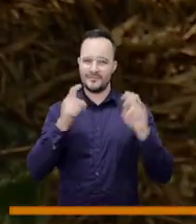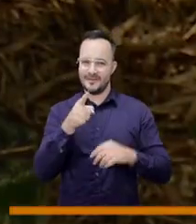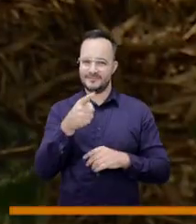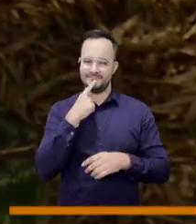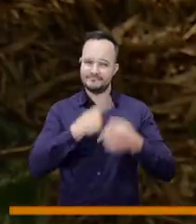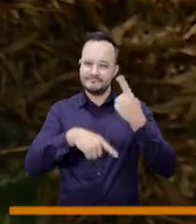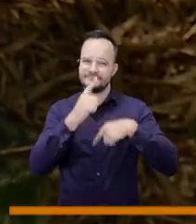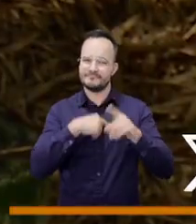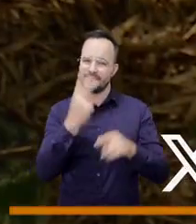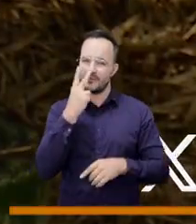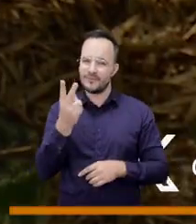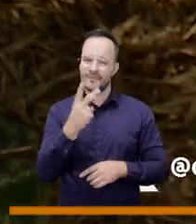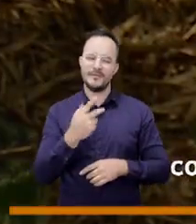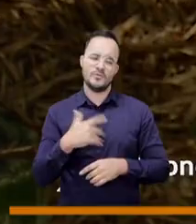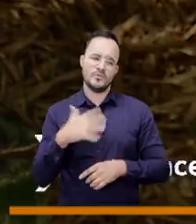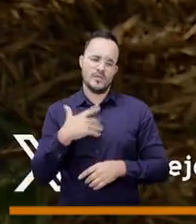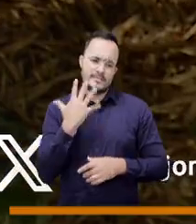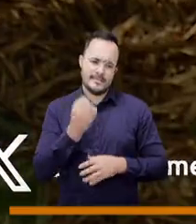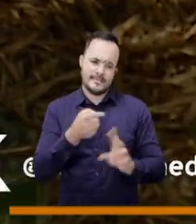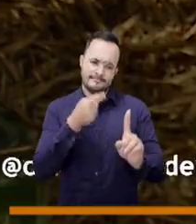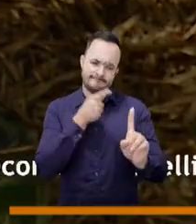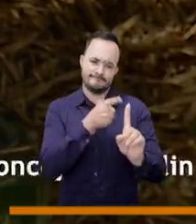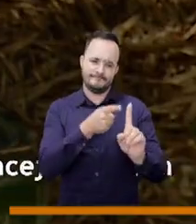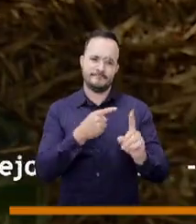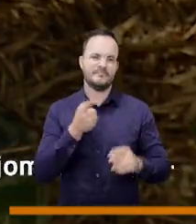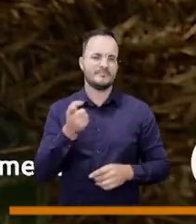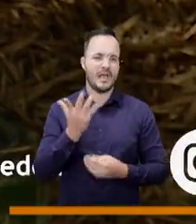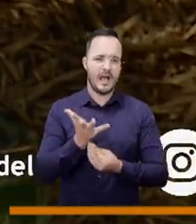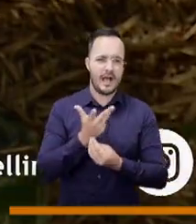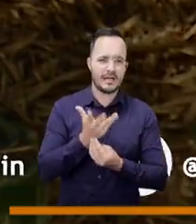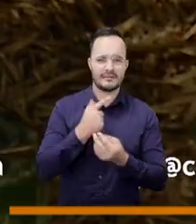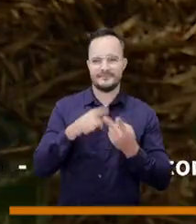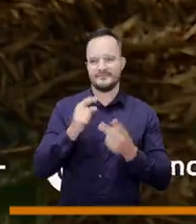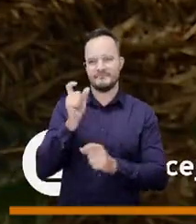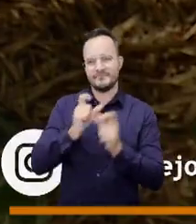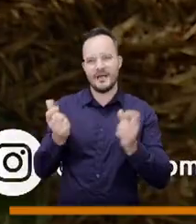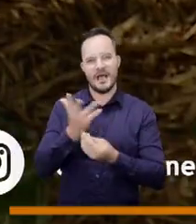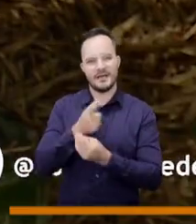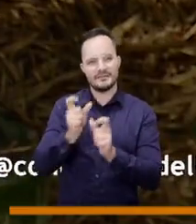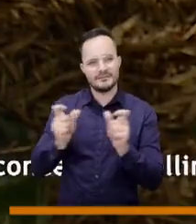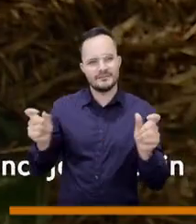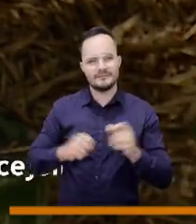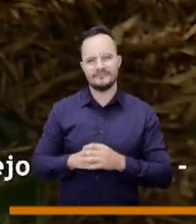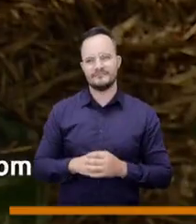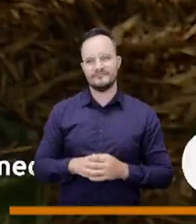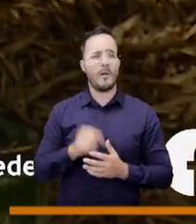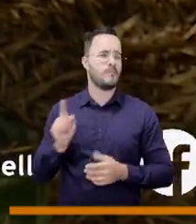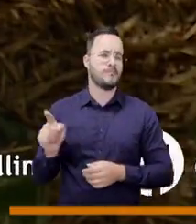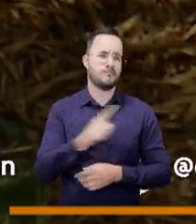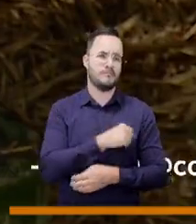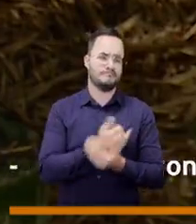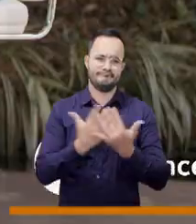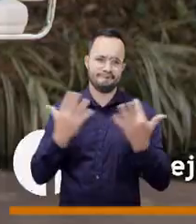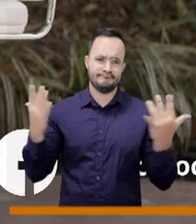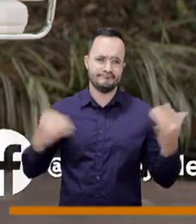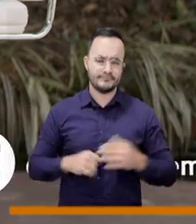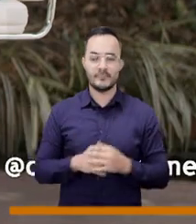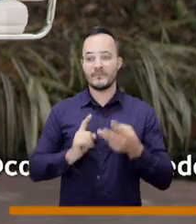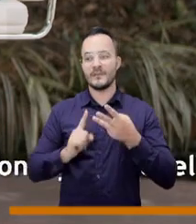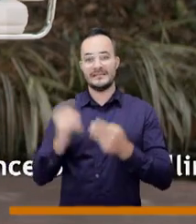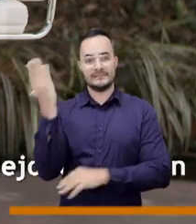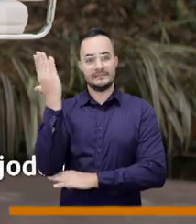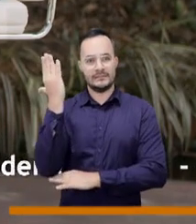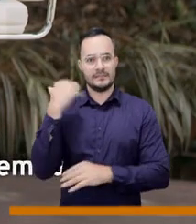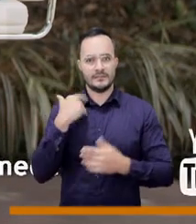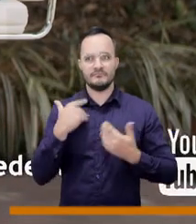de la agenda que usted también ha manifestado profundo interés: el arte, los artistas que están por doquier, la